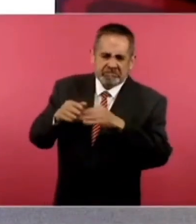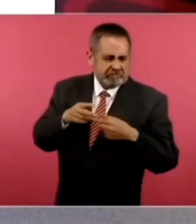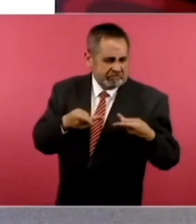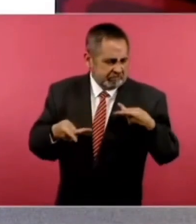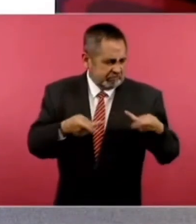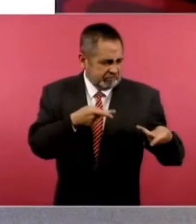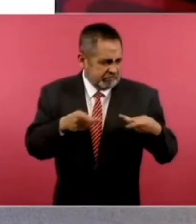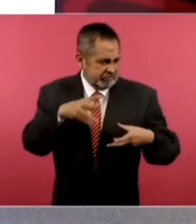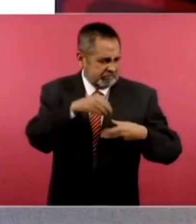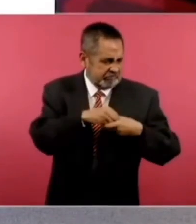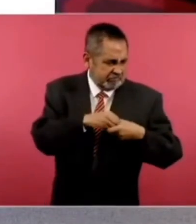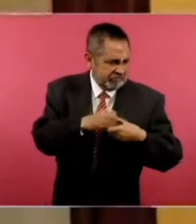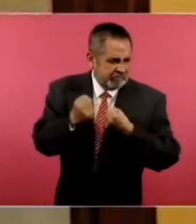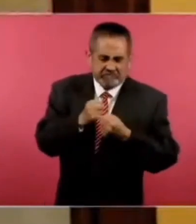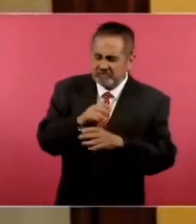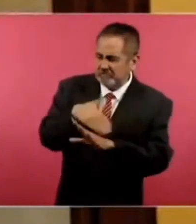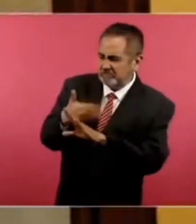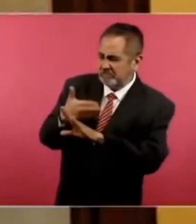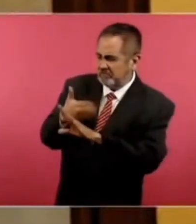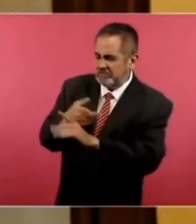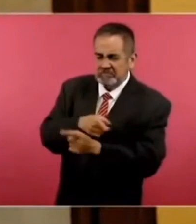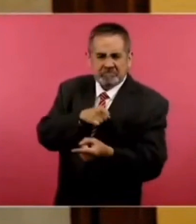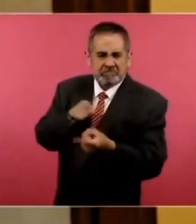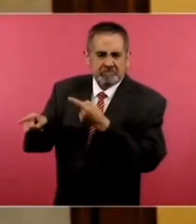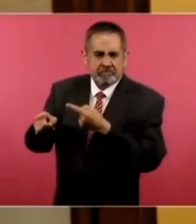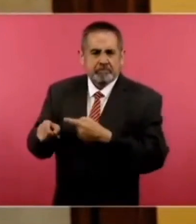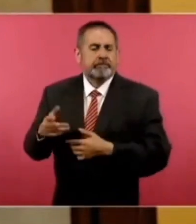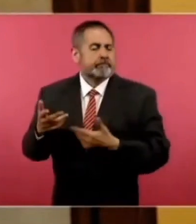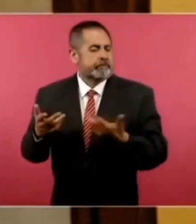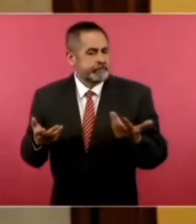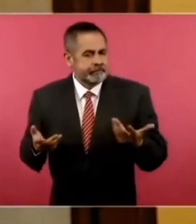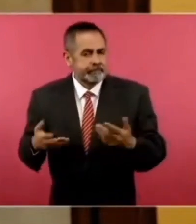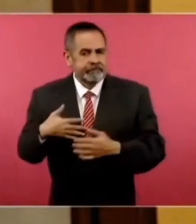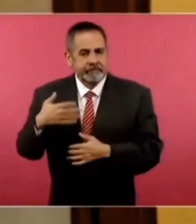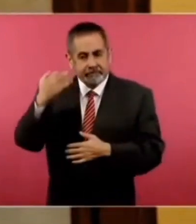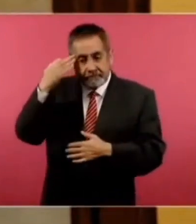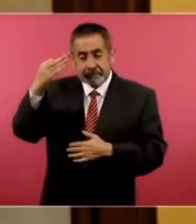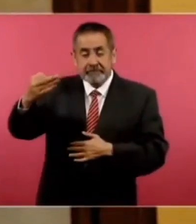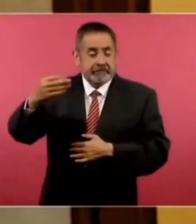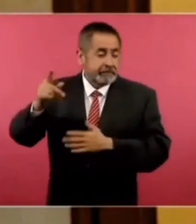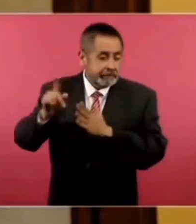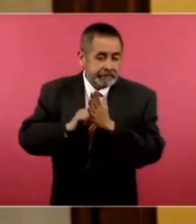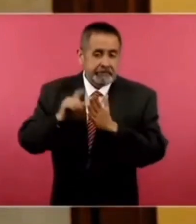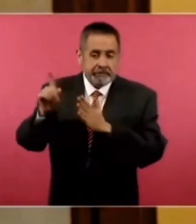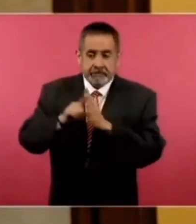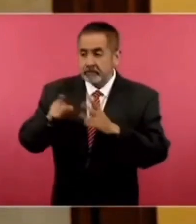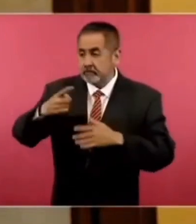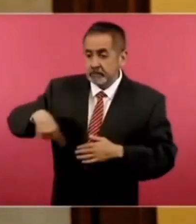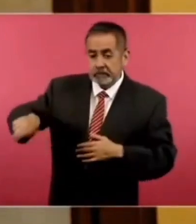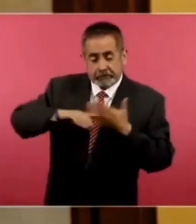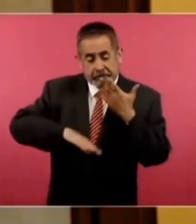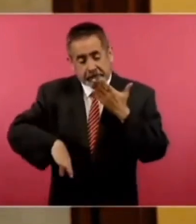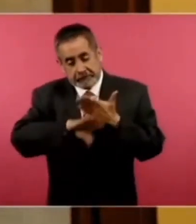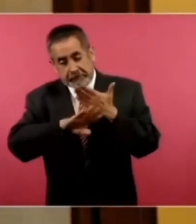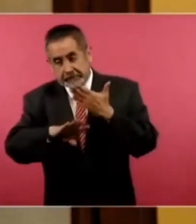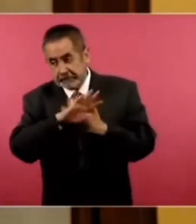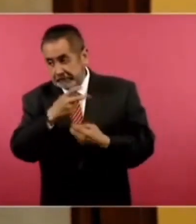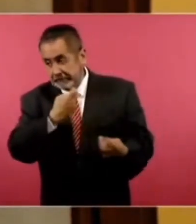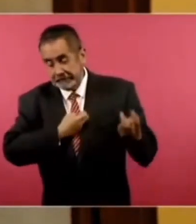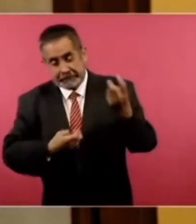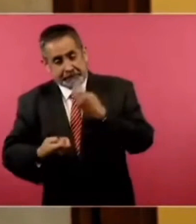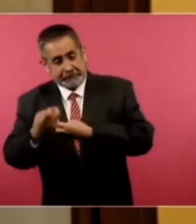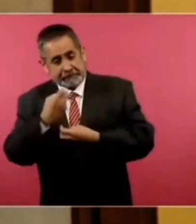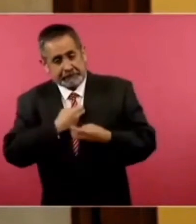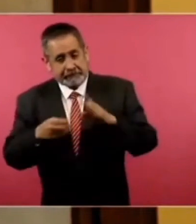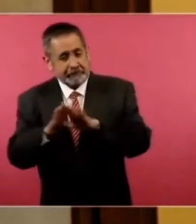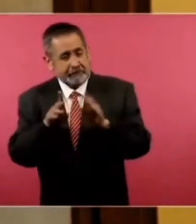graneado fuego de batería. Por espacio de largos meses, fuimos objetos de la hostilidad